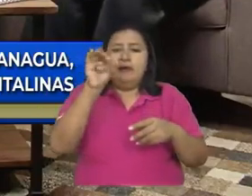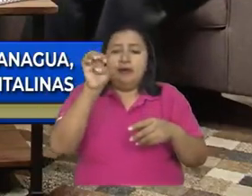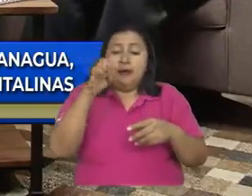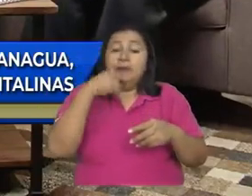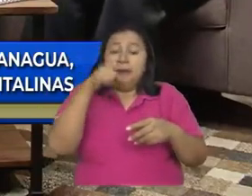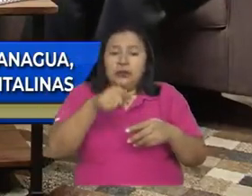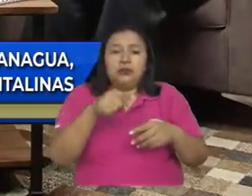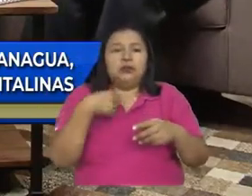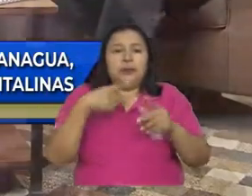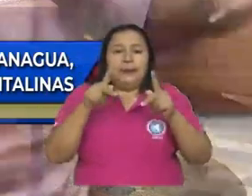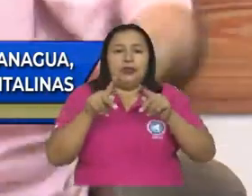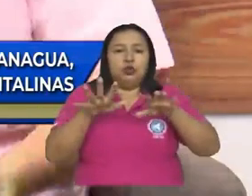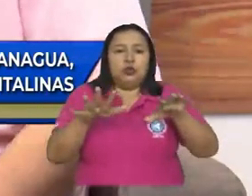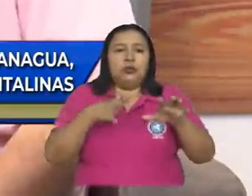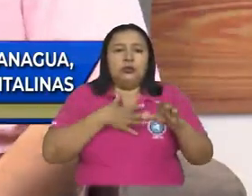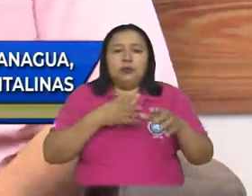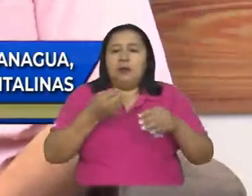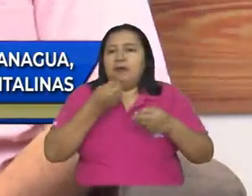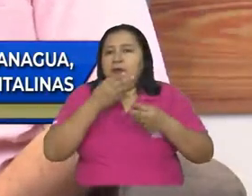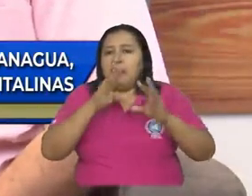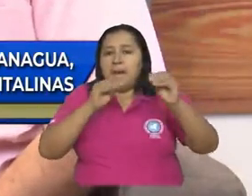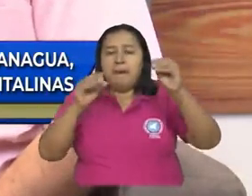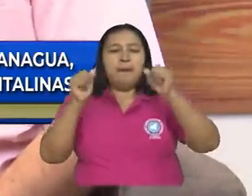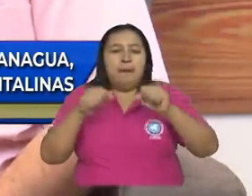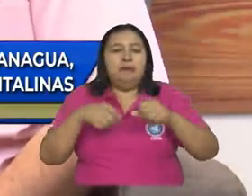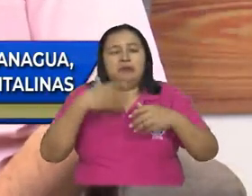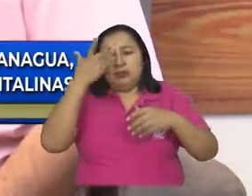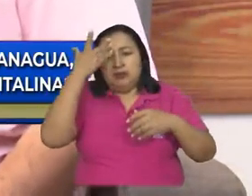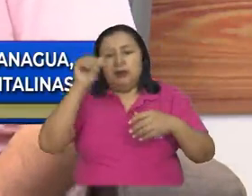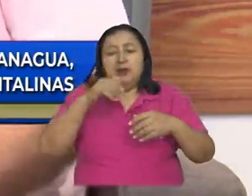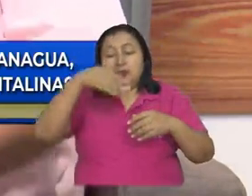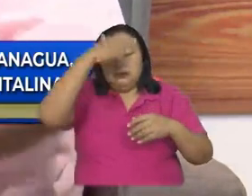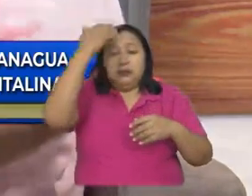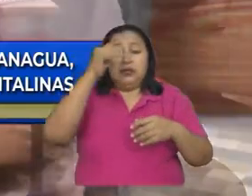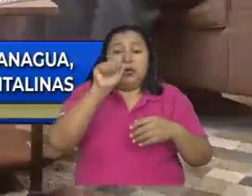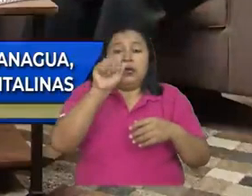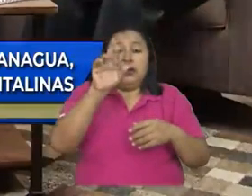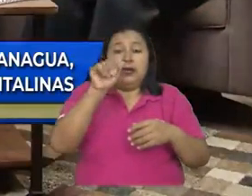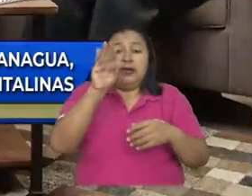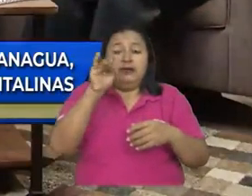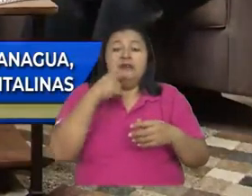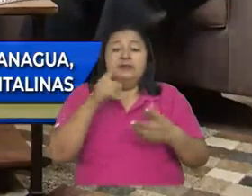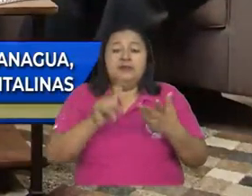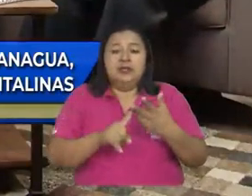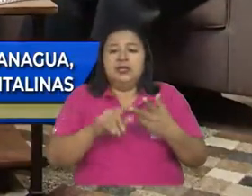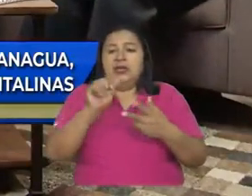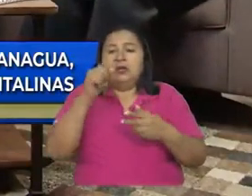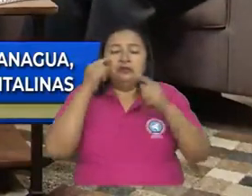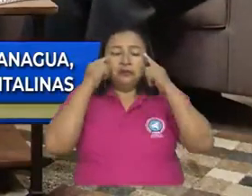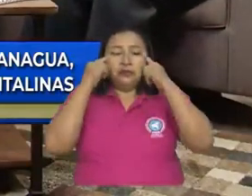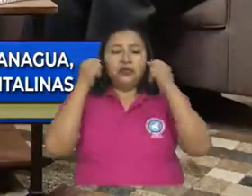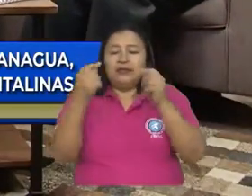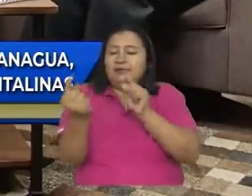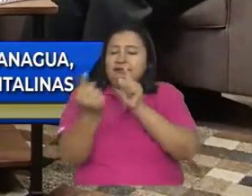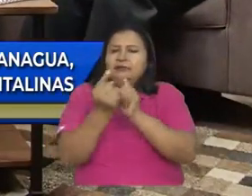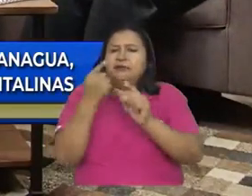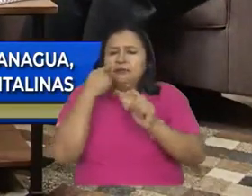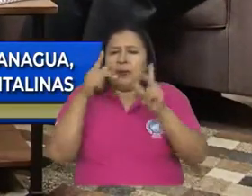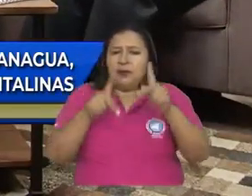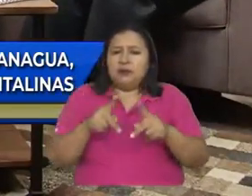personalmente con sus clásicos pregones, ¿no? Tú sabes que el árabe y el asiático te venden cara a cara. Así es, distinto. Algunas